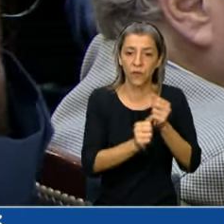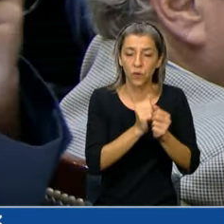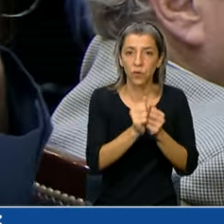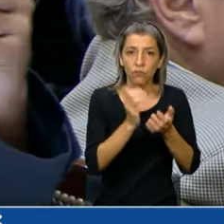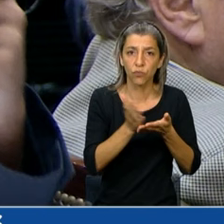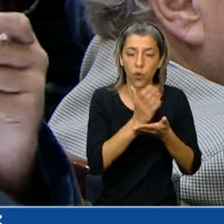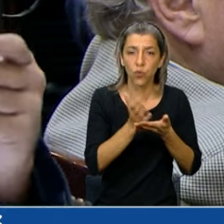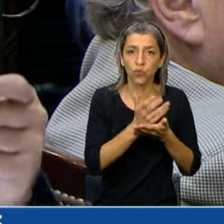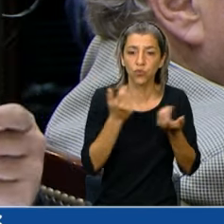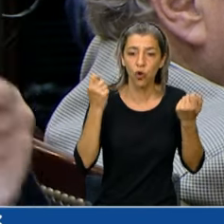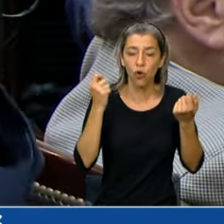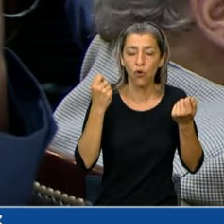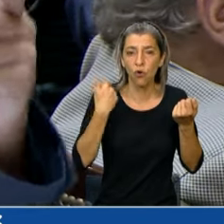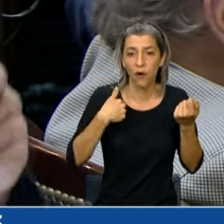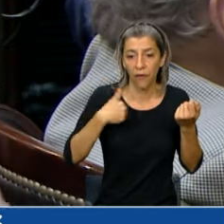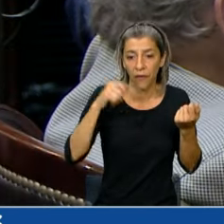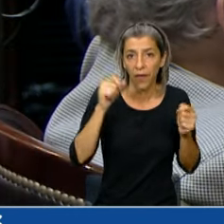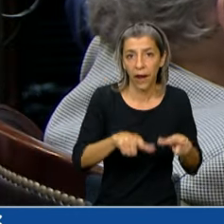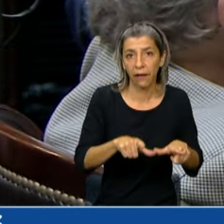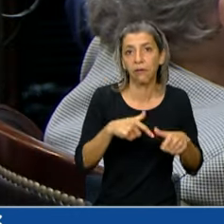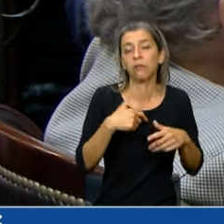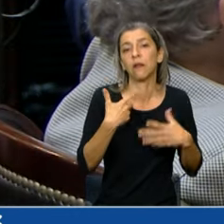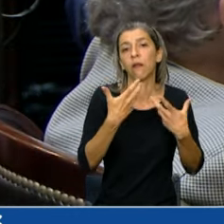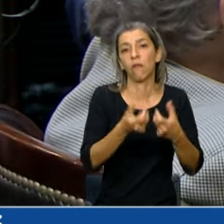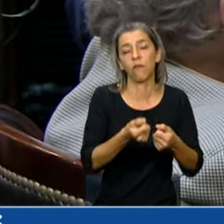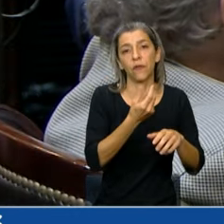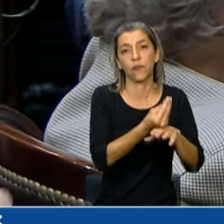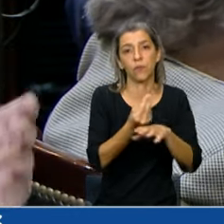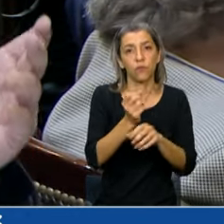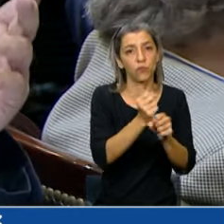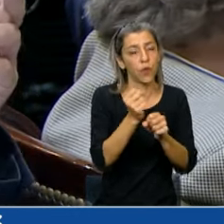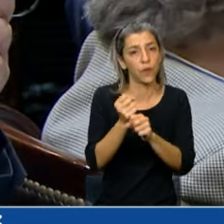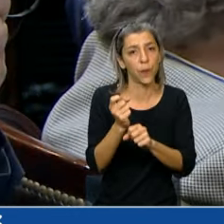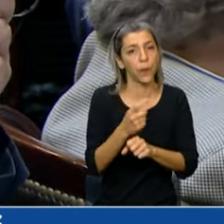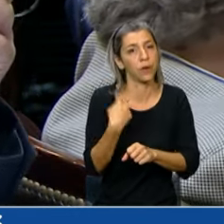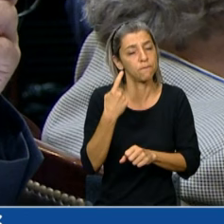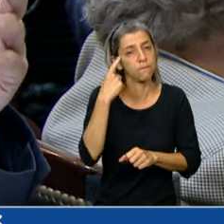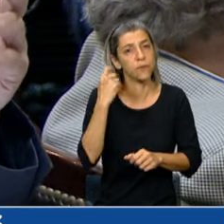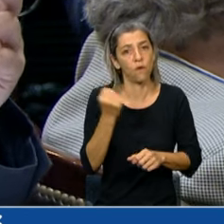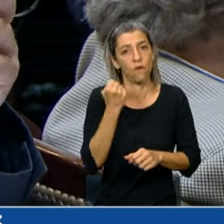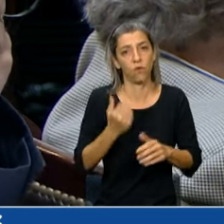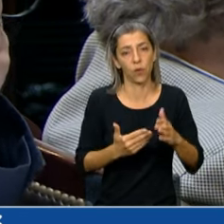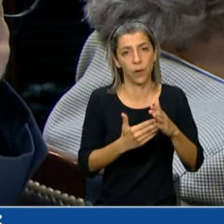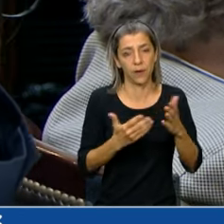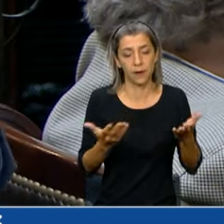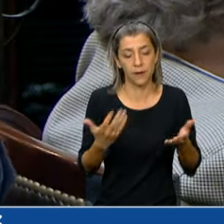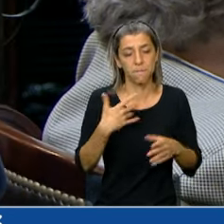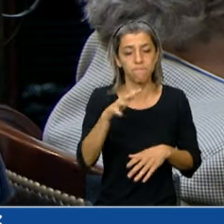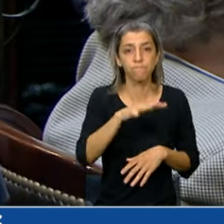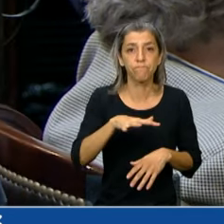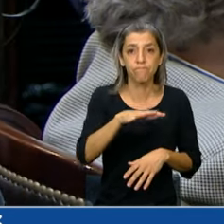los puestos de trabajo en la República Argentina Entonces el sector se